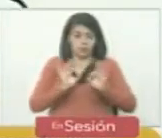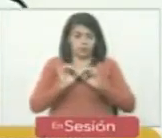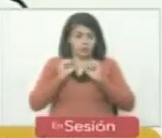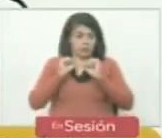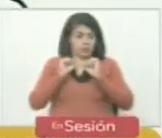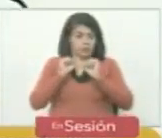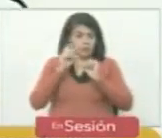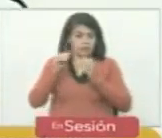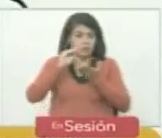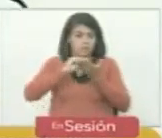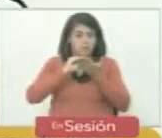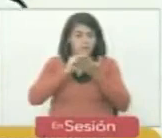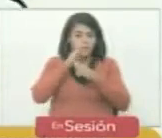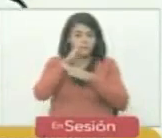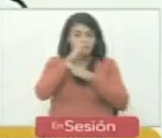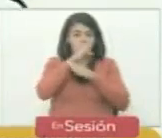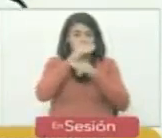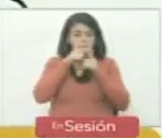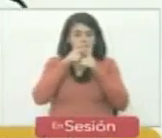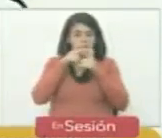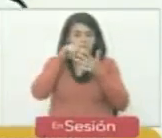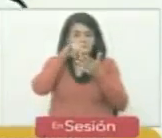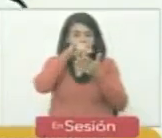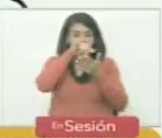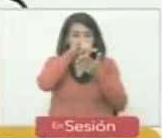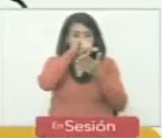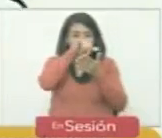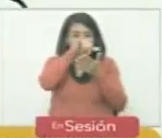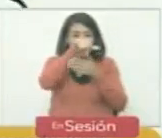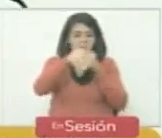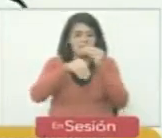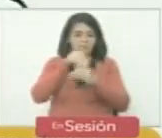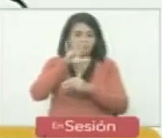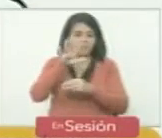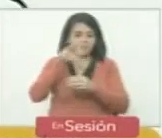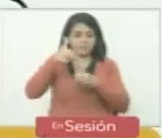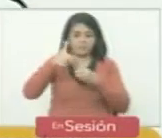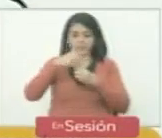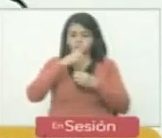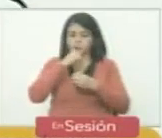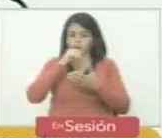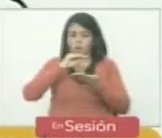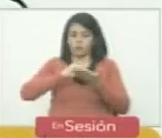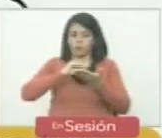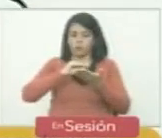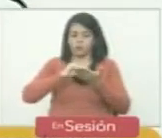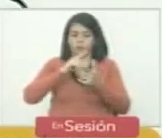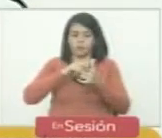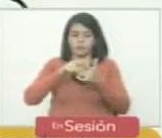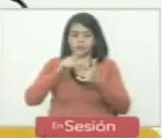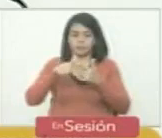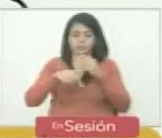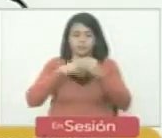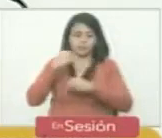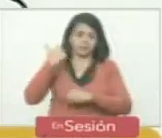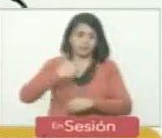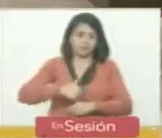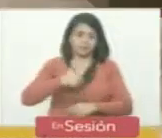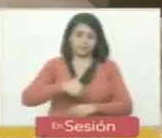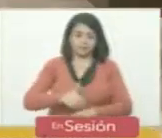que devolverse y aterrizaron casi sin combustible nuevamente en